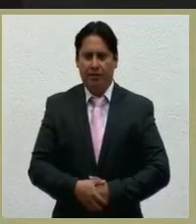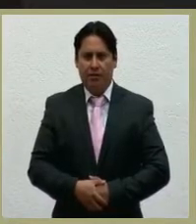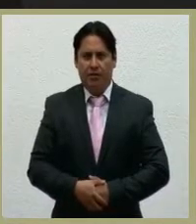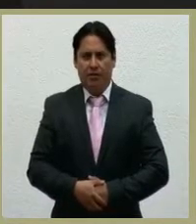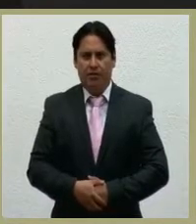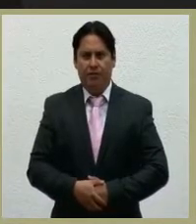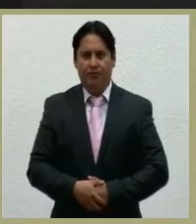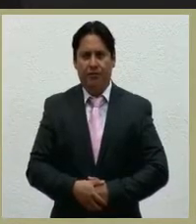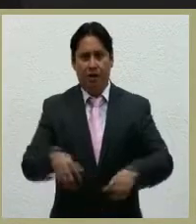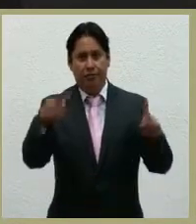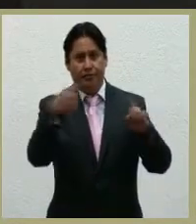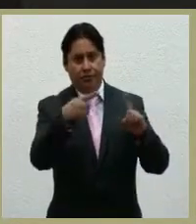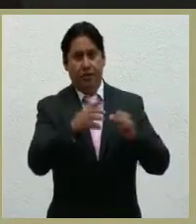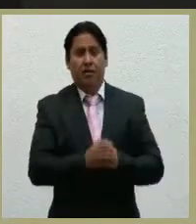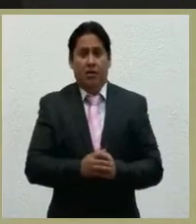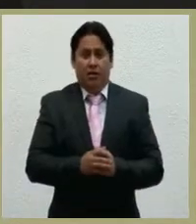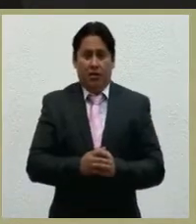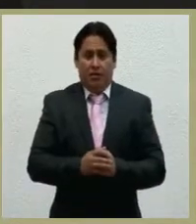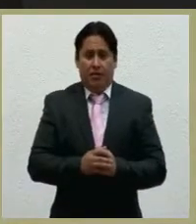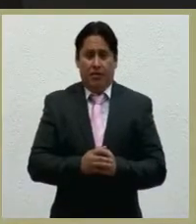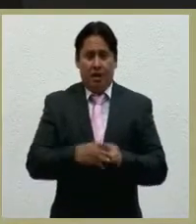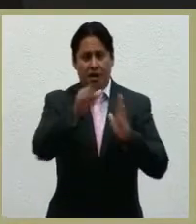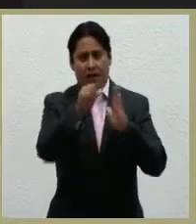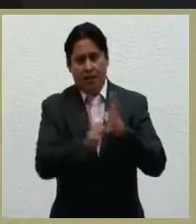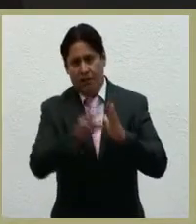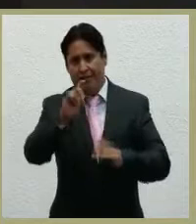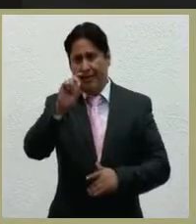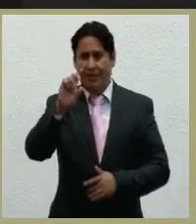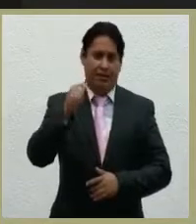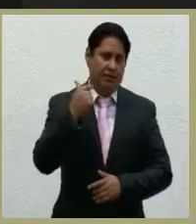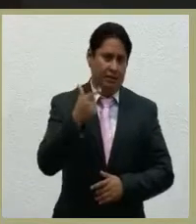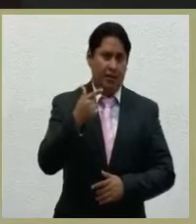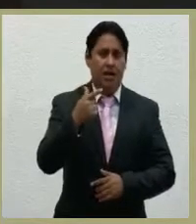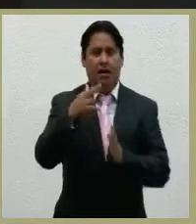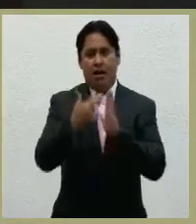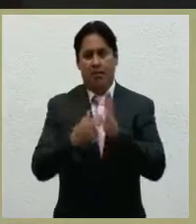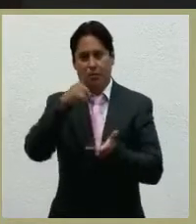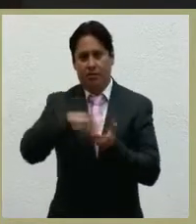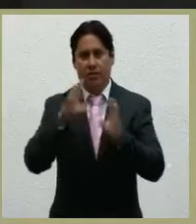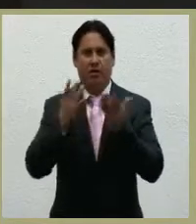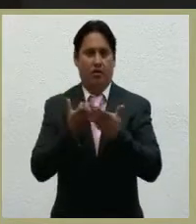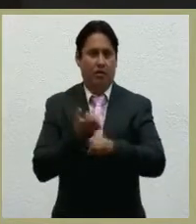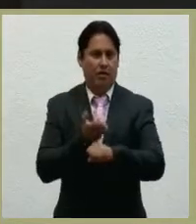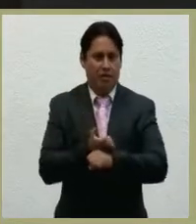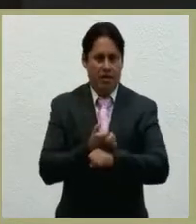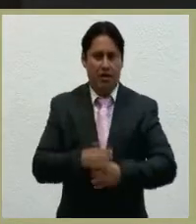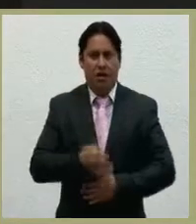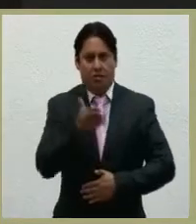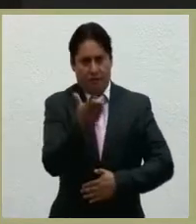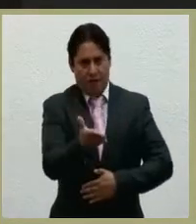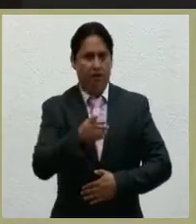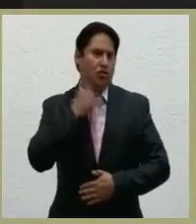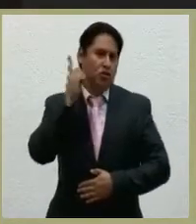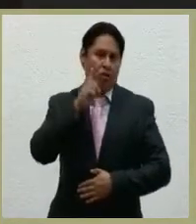Con fundamento en lo dispuesto en el artículo 36 del reglamento interior de este Poder Legislativo, solicito a la